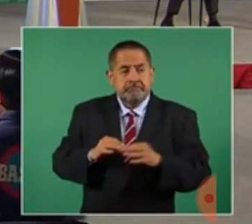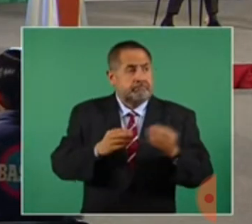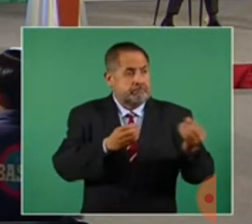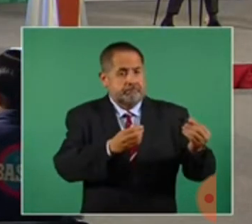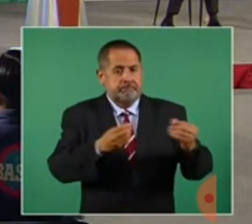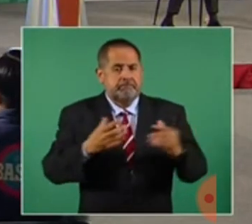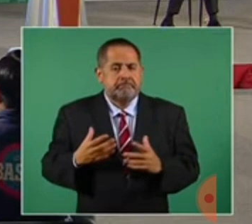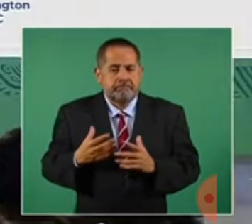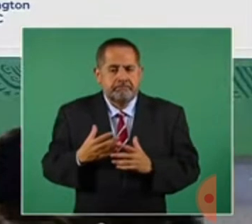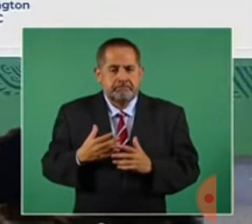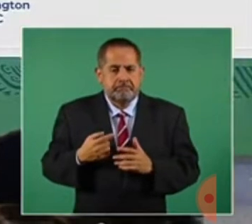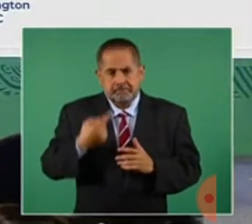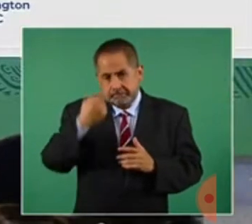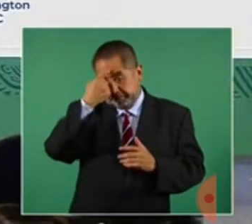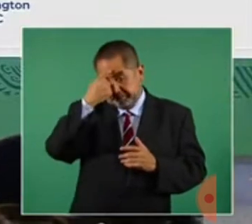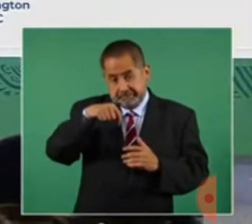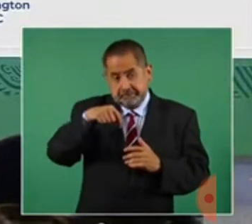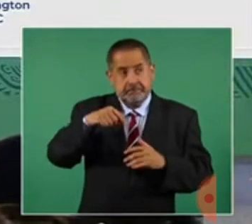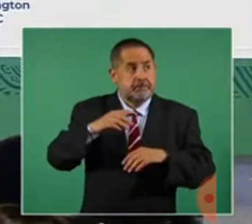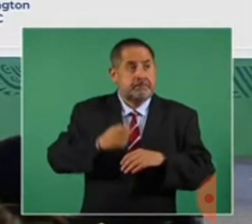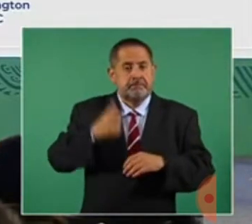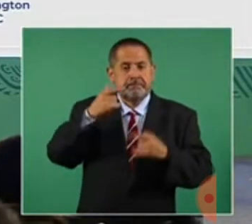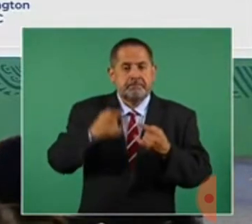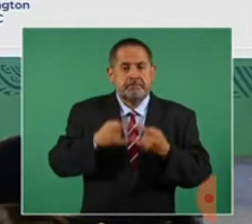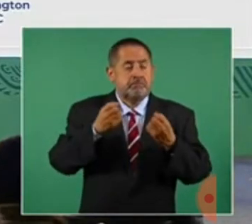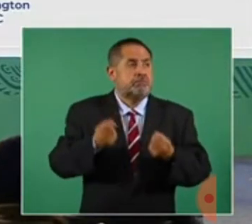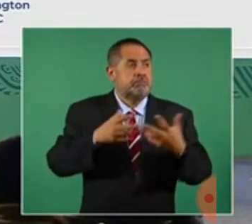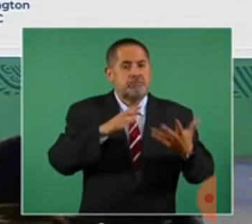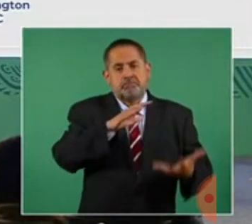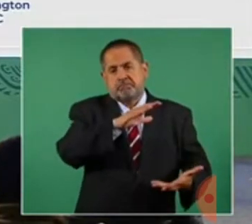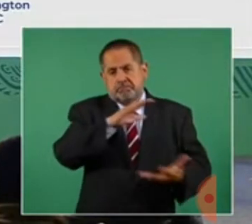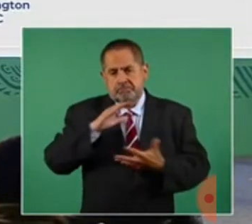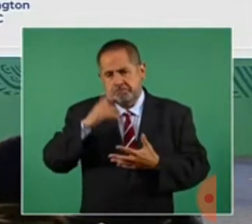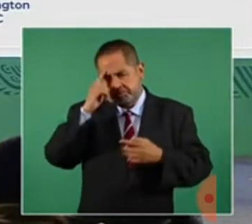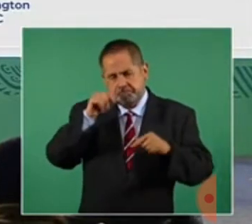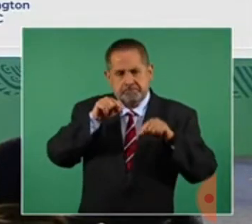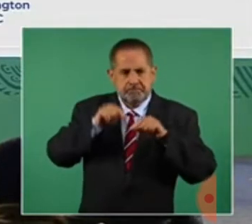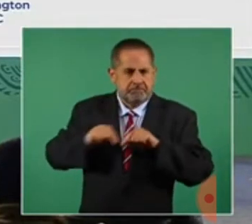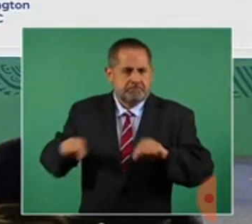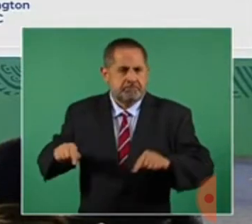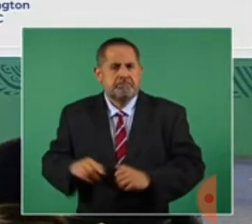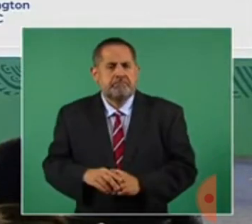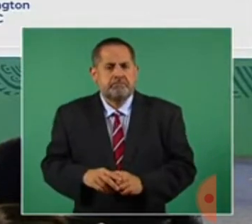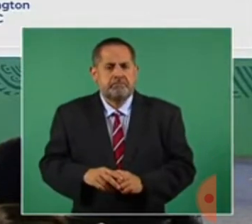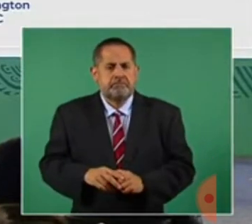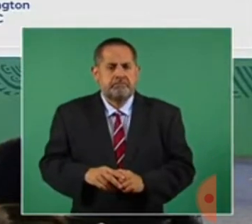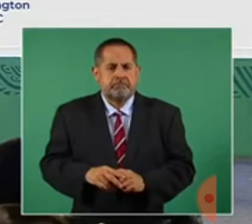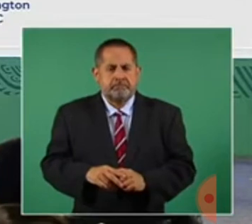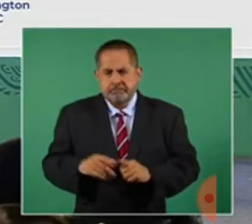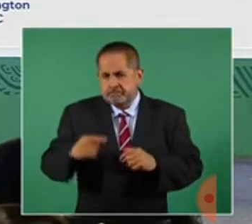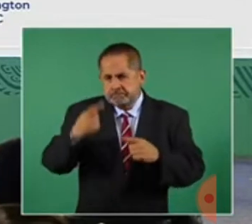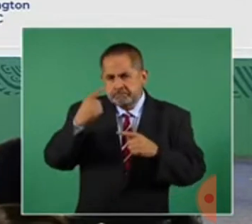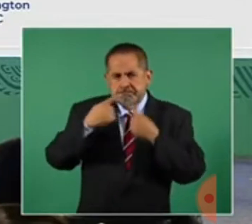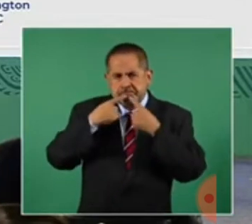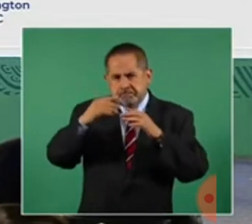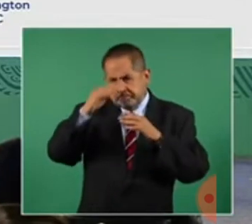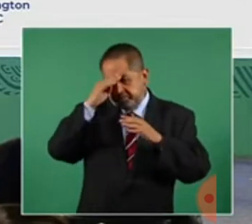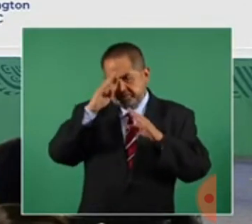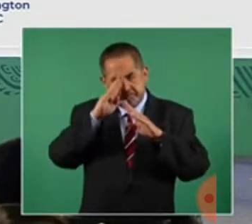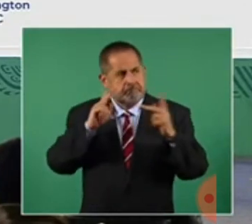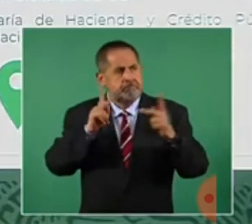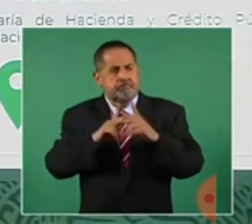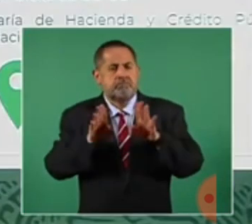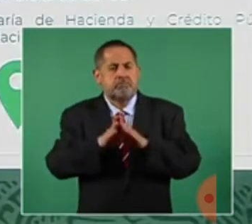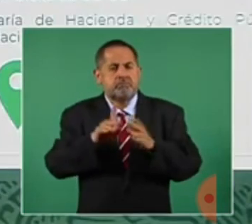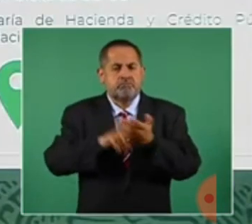como ustedes saben, sin precedentes en cuanto al volumen de recursos que van a destinar para esto. Entonces tenemos que tener una visión común en la